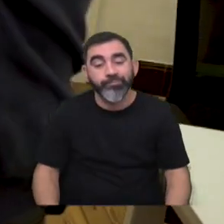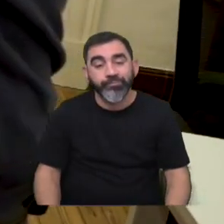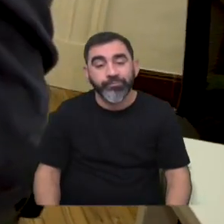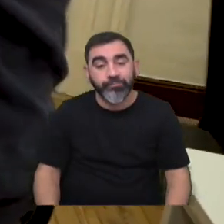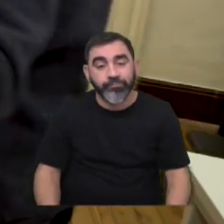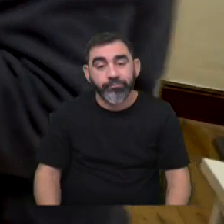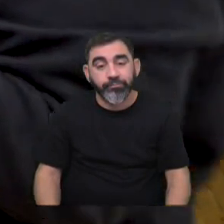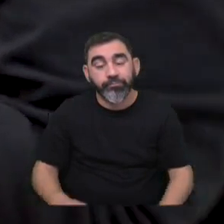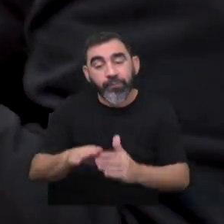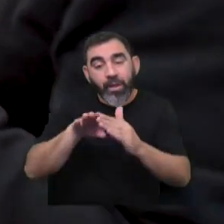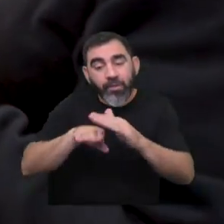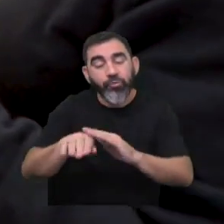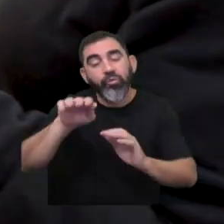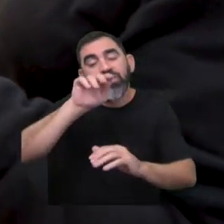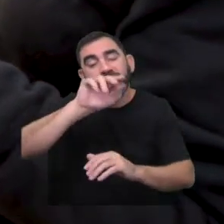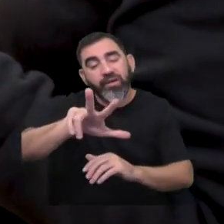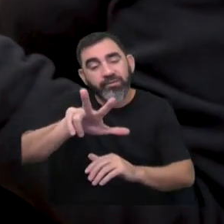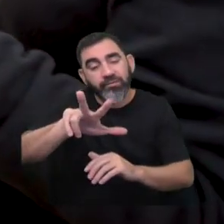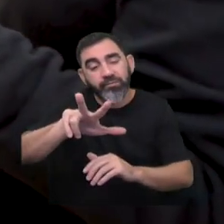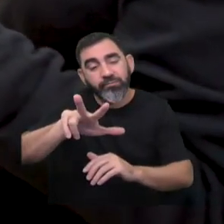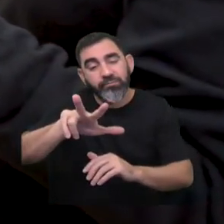Luego acá adentro hay tres